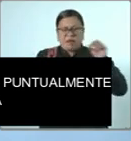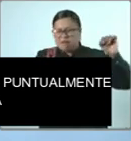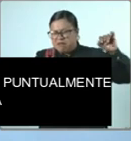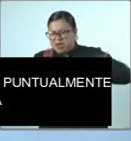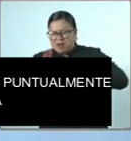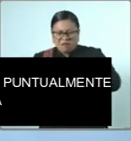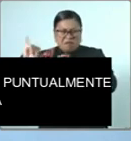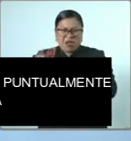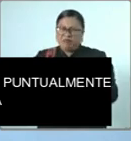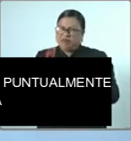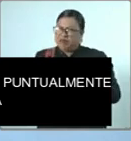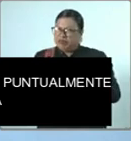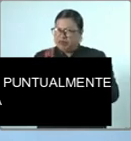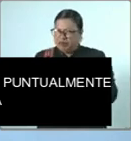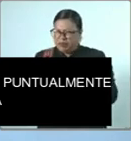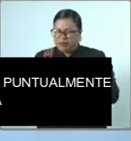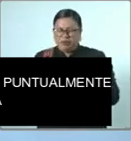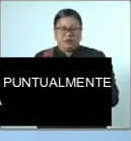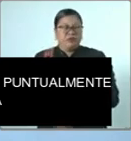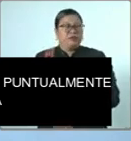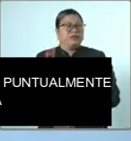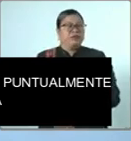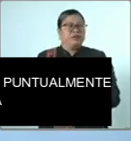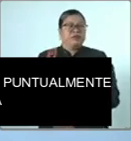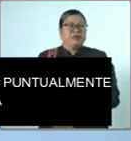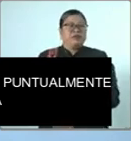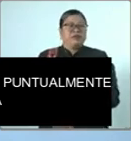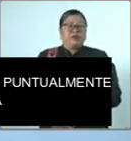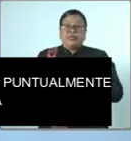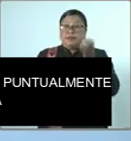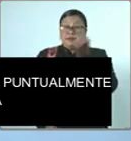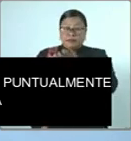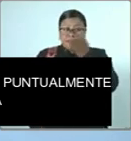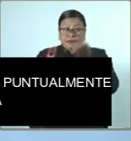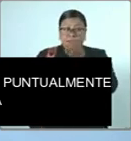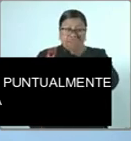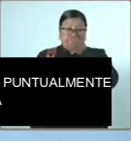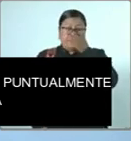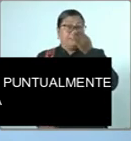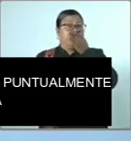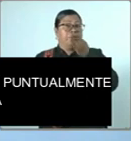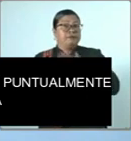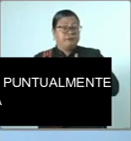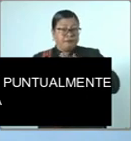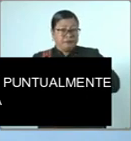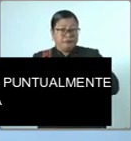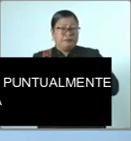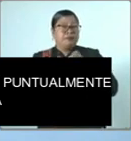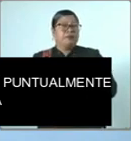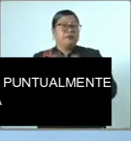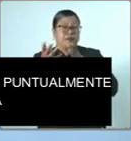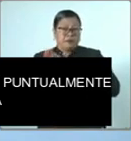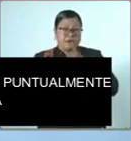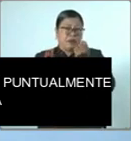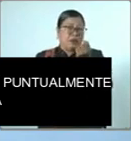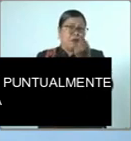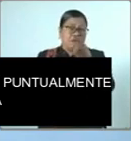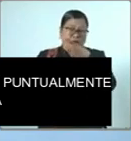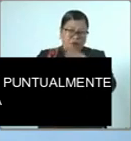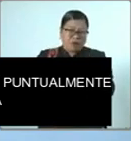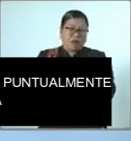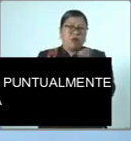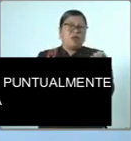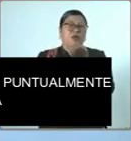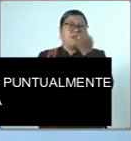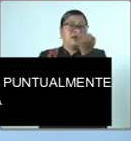menores. ¿La que sigue? Bien. En cuanto a las escuelas, lo que tenemos reportado, señor gobernador, es que hay un daño de un preescolar en la